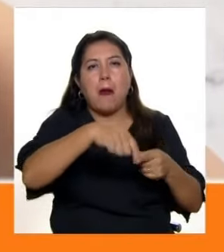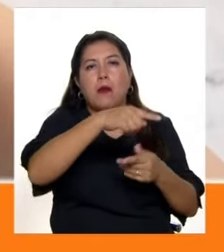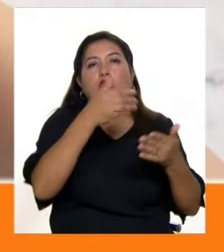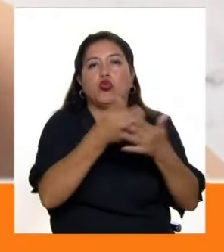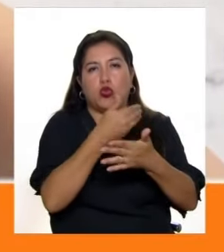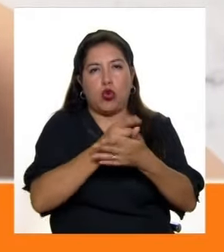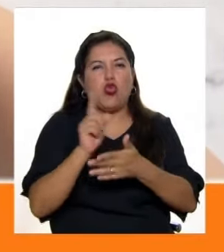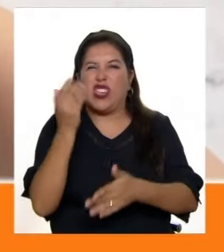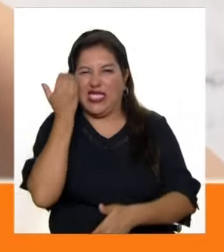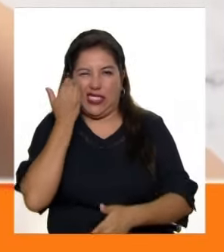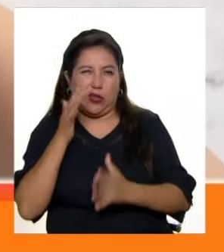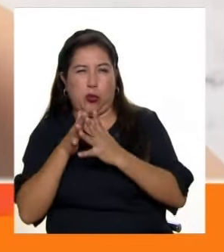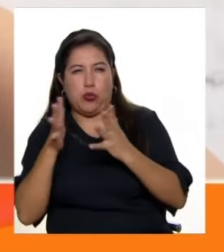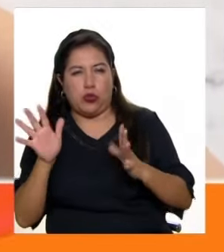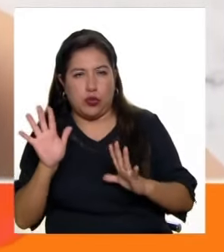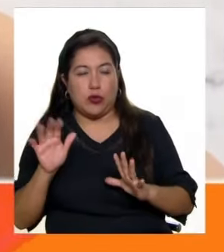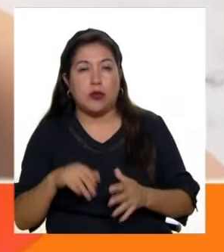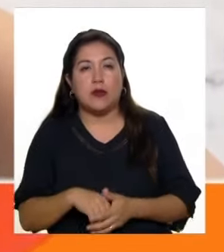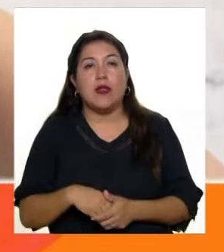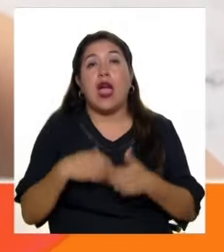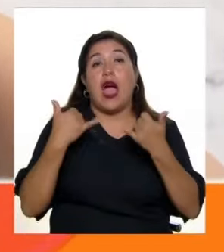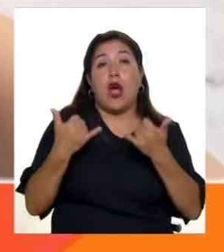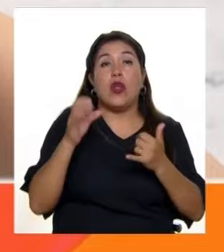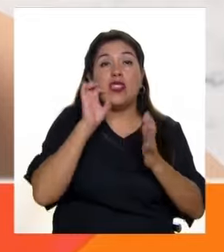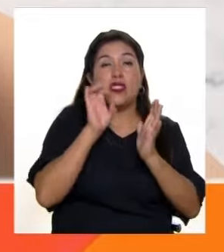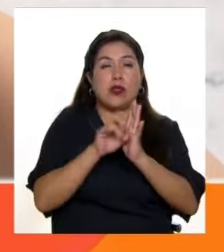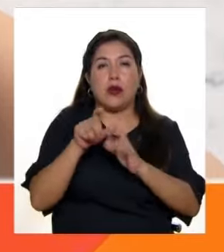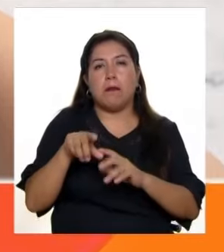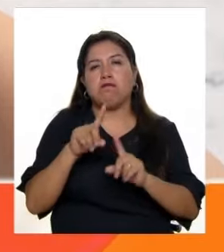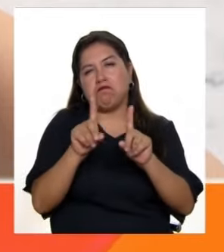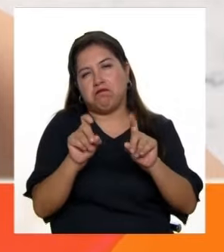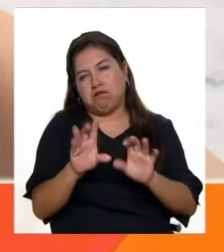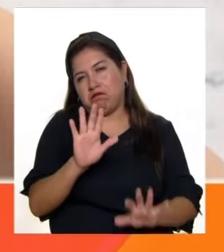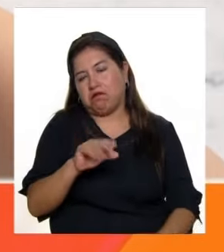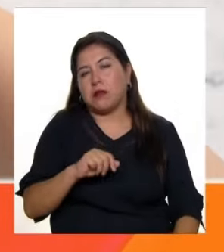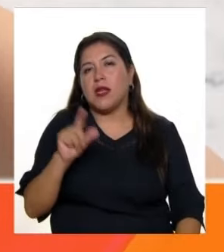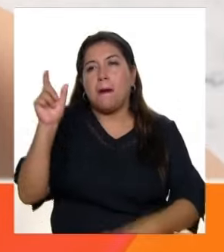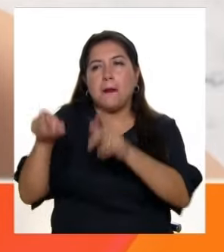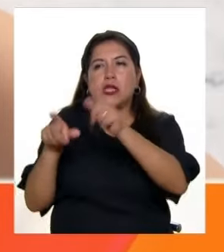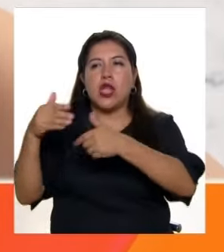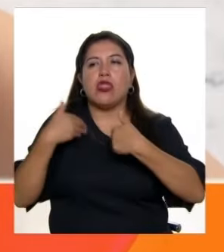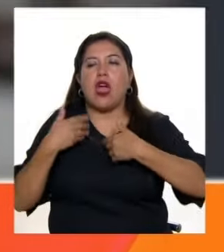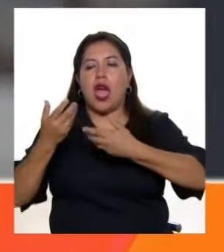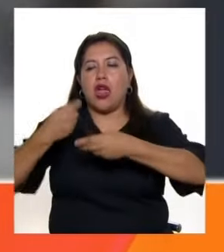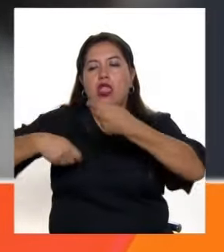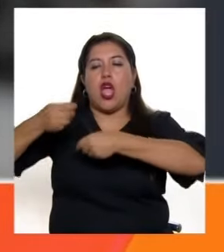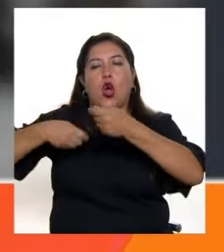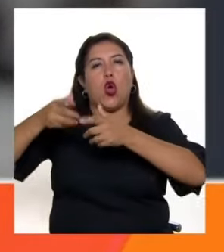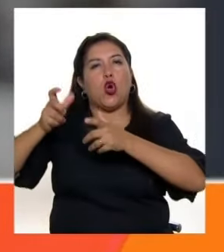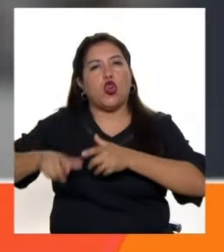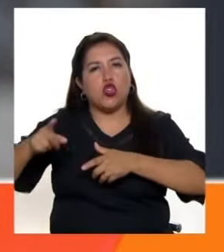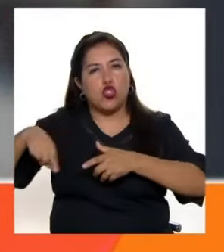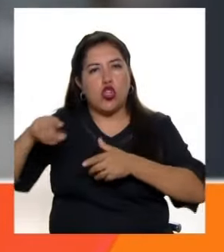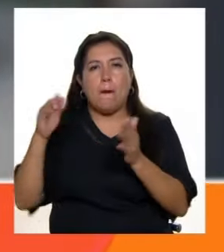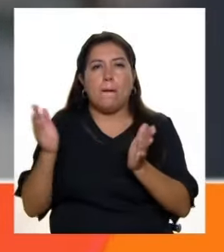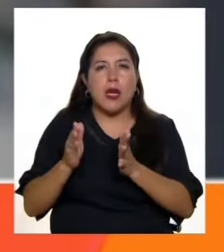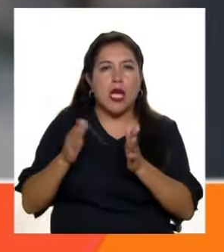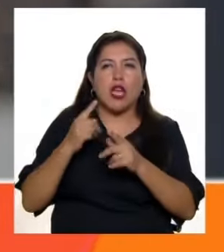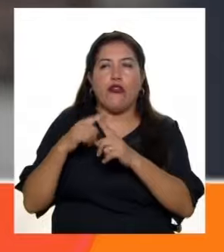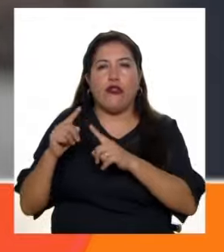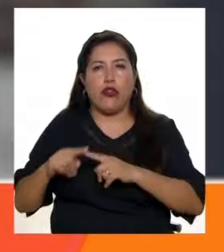Ahora, para de repente las personas que tienen emprendimientos pequeños, ¿qué tipo de consejo tú le podrías dar a ellos?